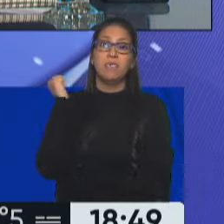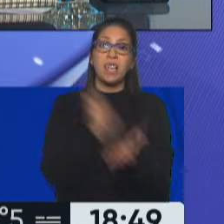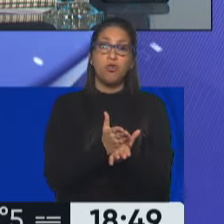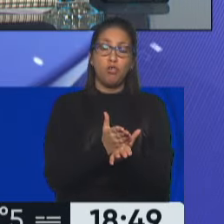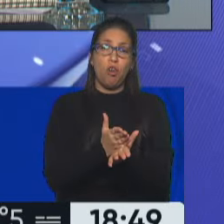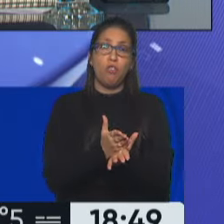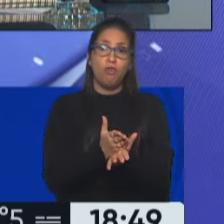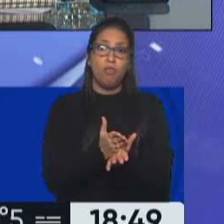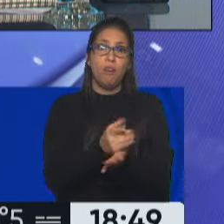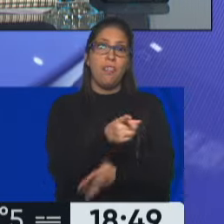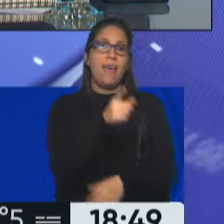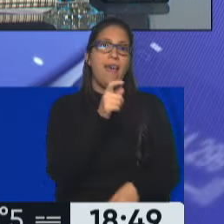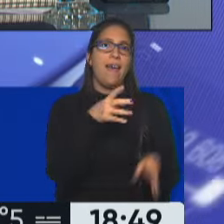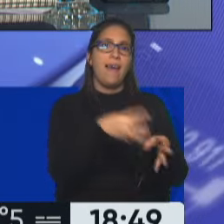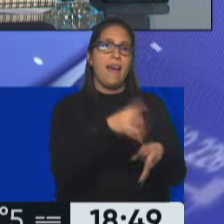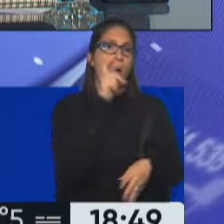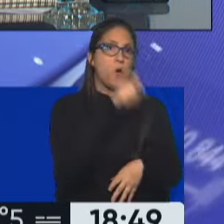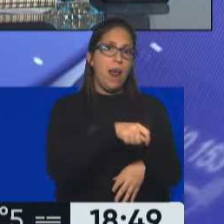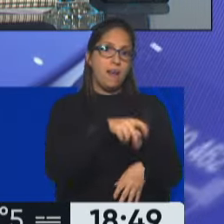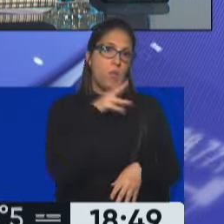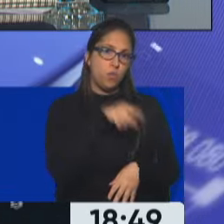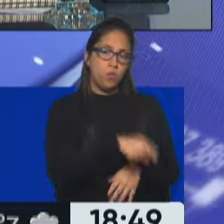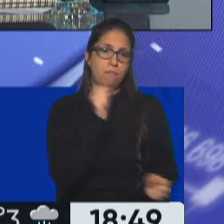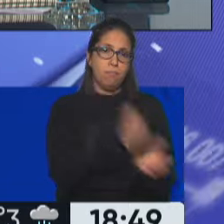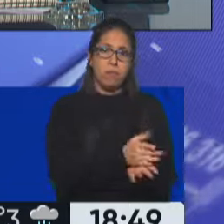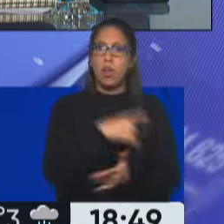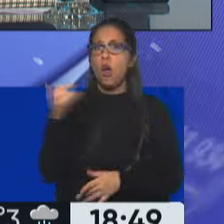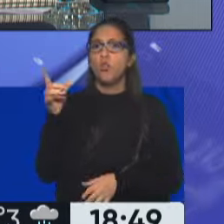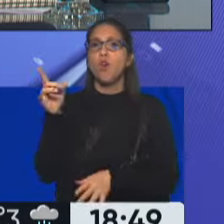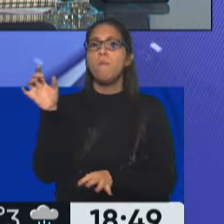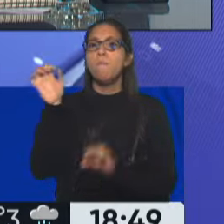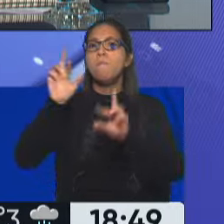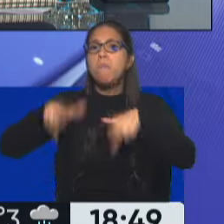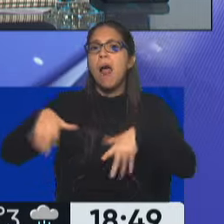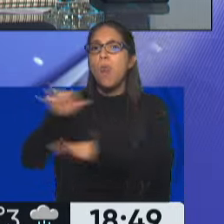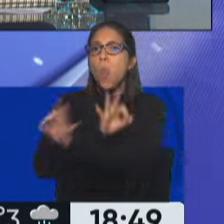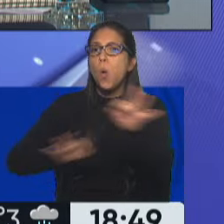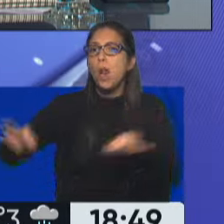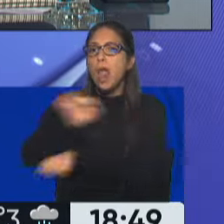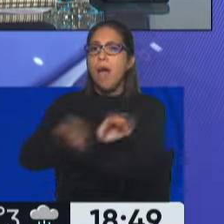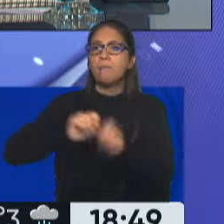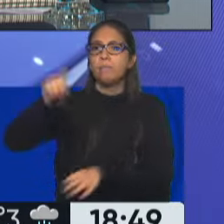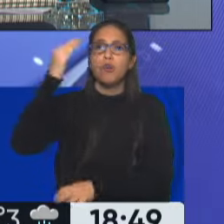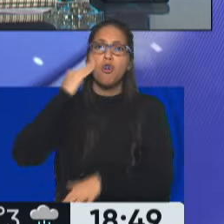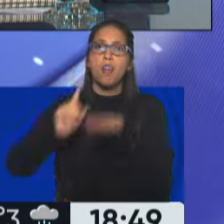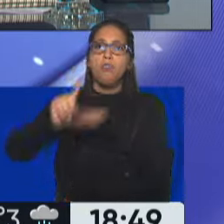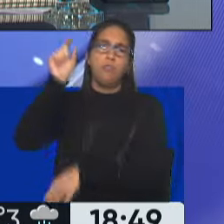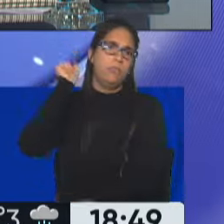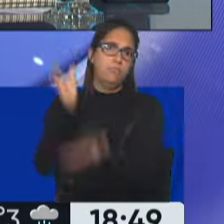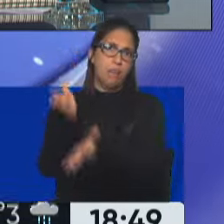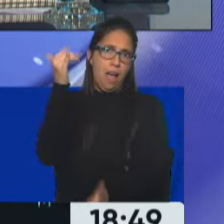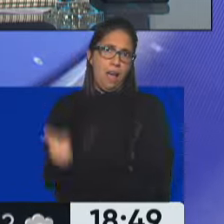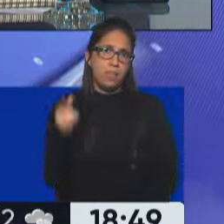guerra en Ucrania, pero en el caso de Corea del Norte, por su programa nuclear. Bueno, hay algunas de las dudas que surgen, o al menos estas críticas